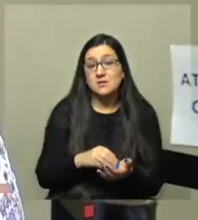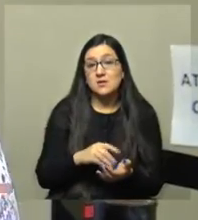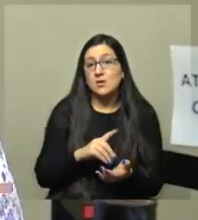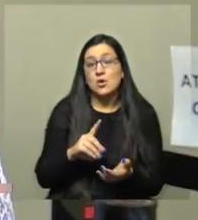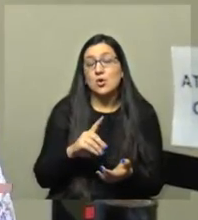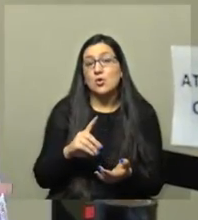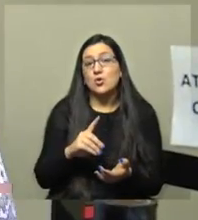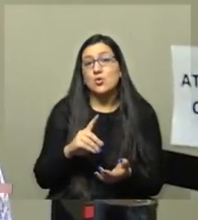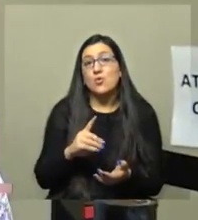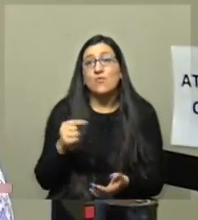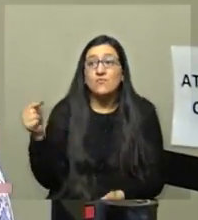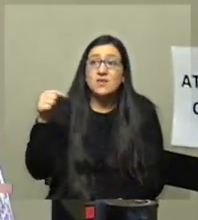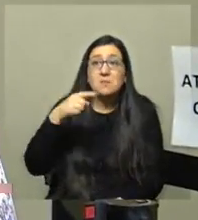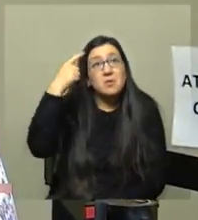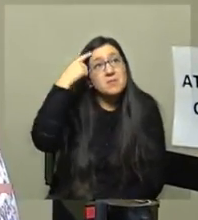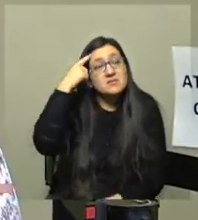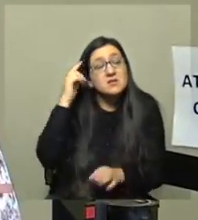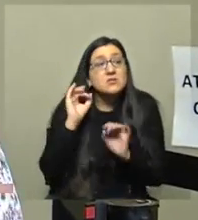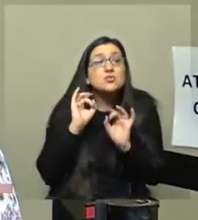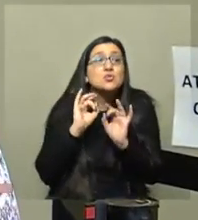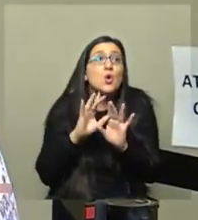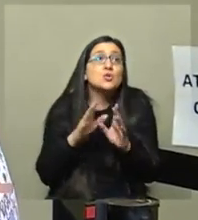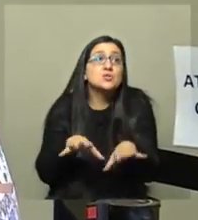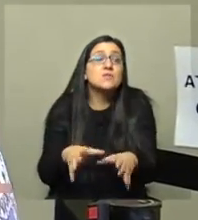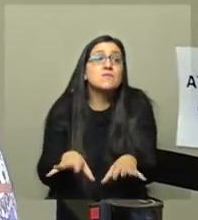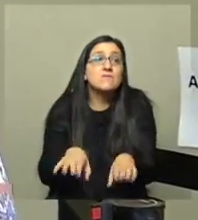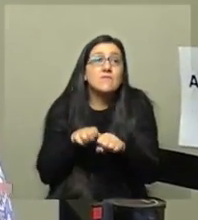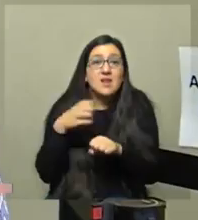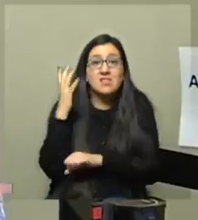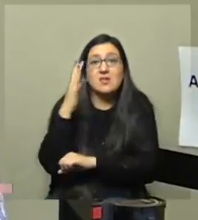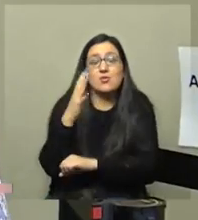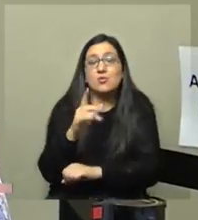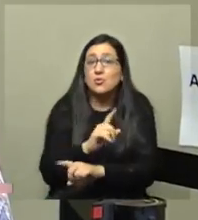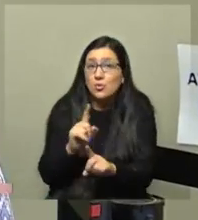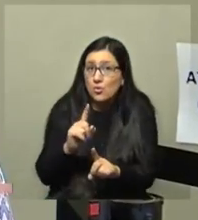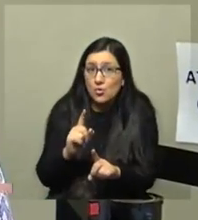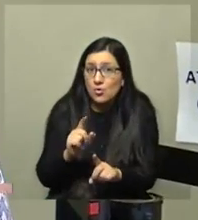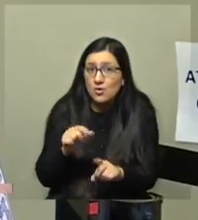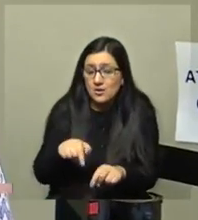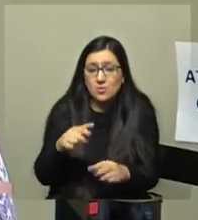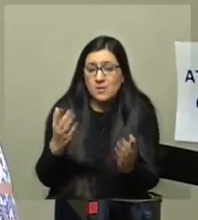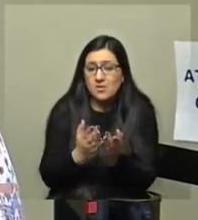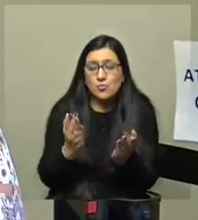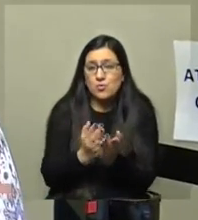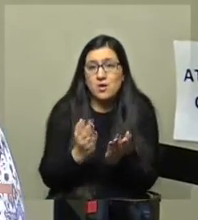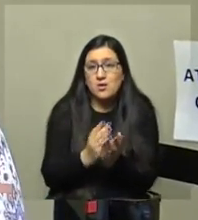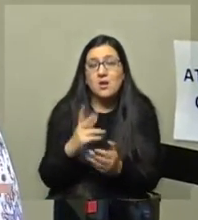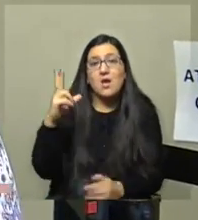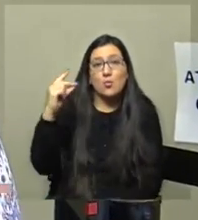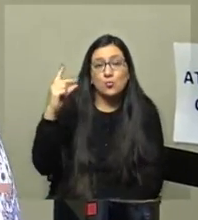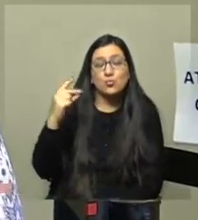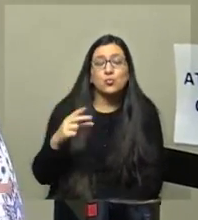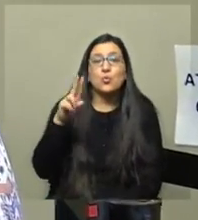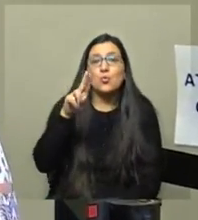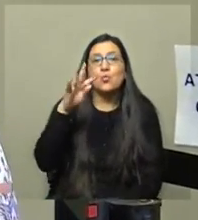presentan pensando que es solo para la gente que viene a estudiar desde el interior. O sea, las becas son para estudiar cursos terciarios en la UTU, en la